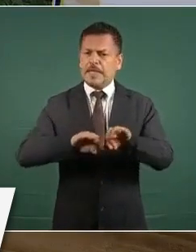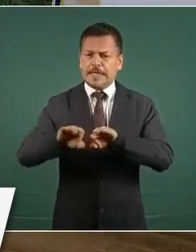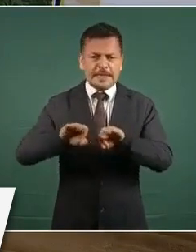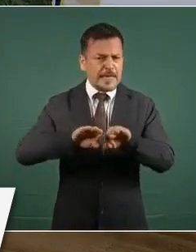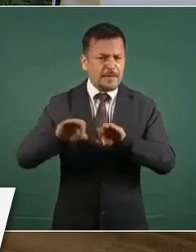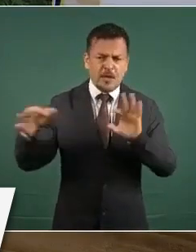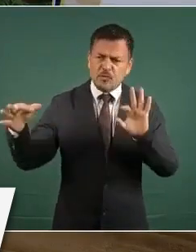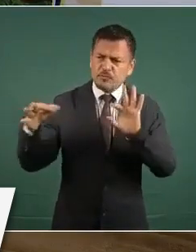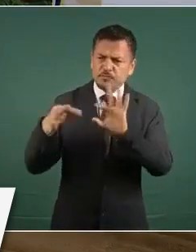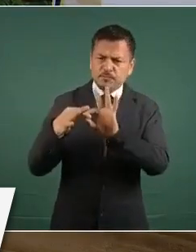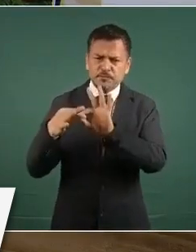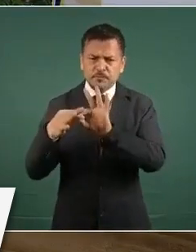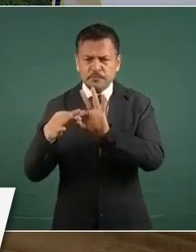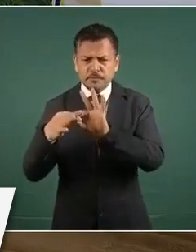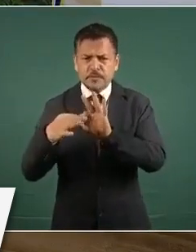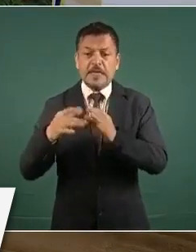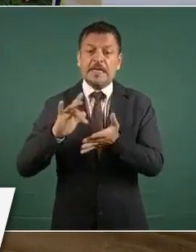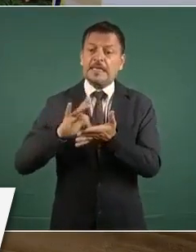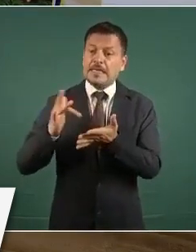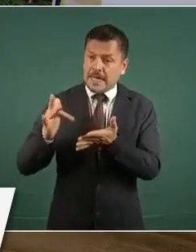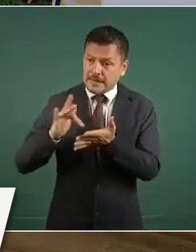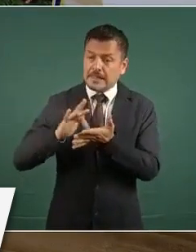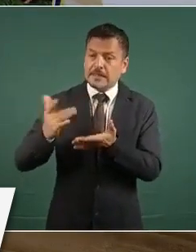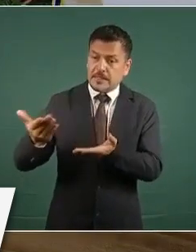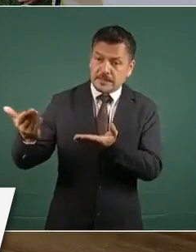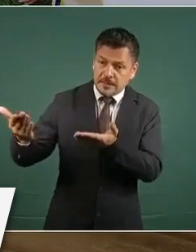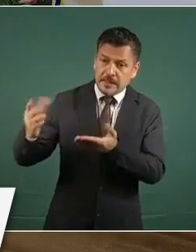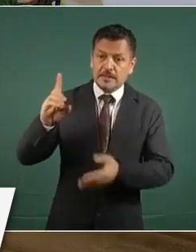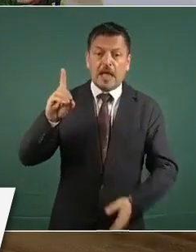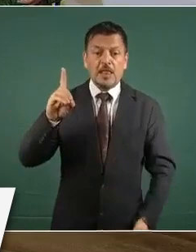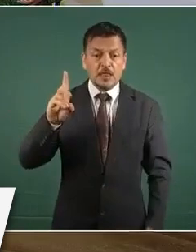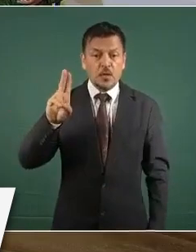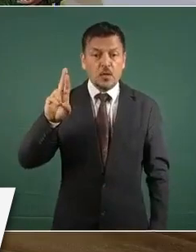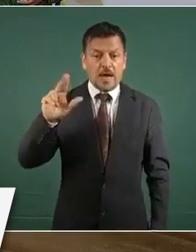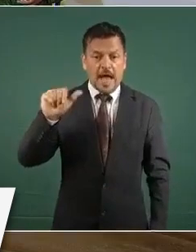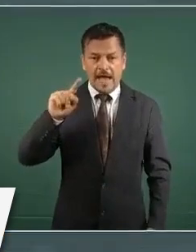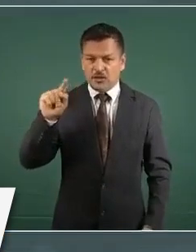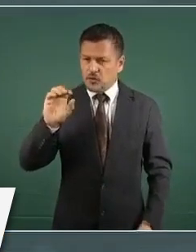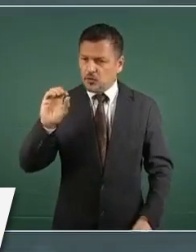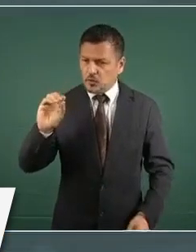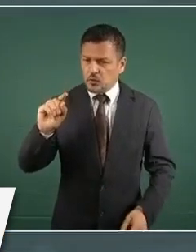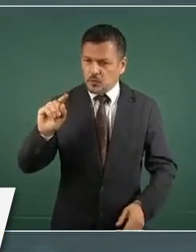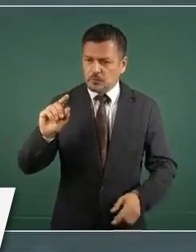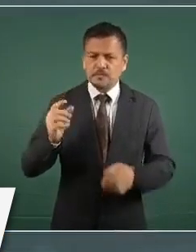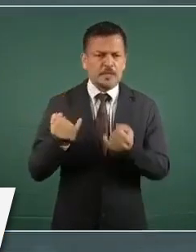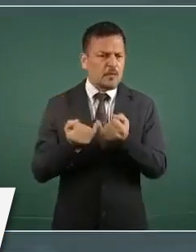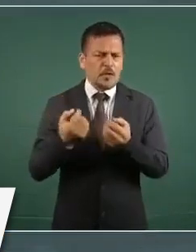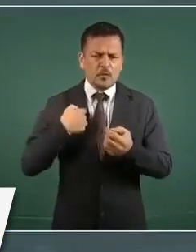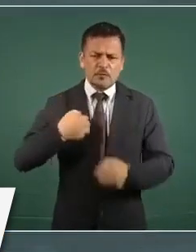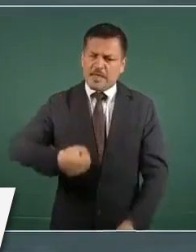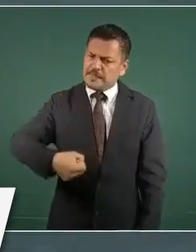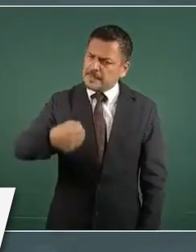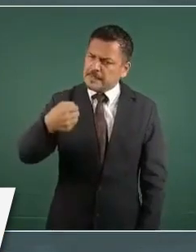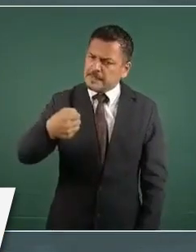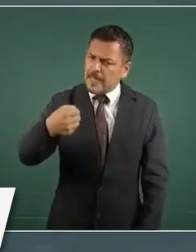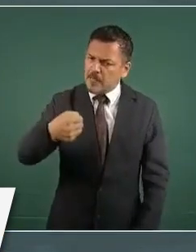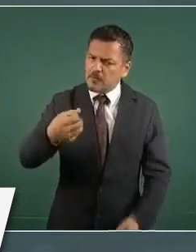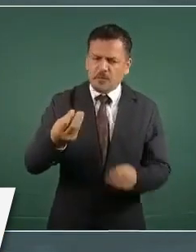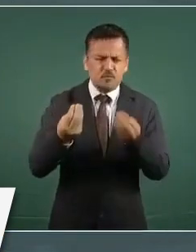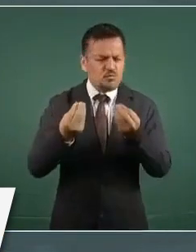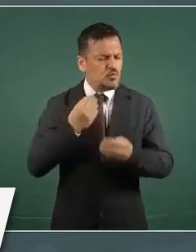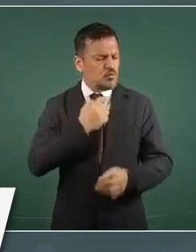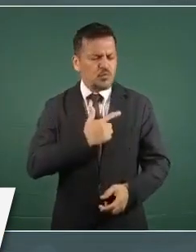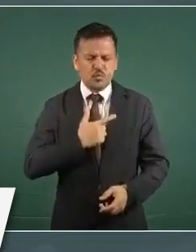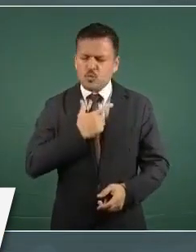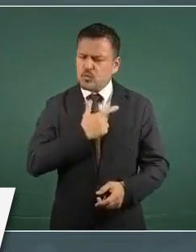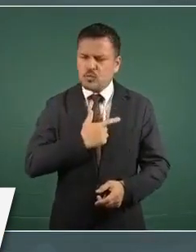pública federal gracias secretario durazo quiero saludar con mucho aprecio la